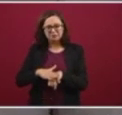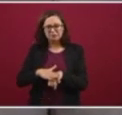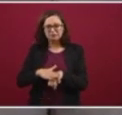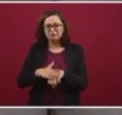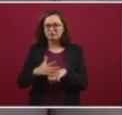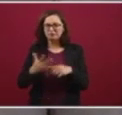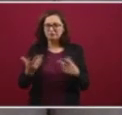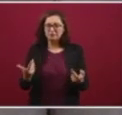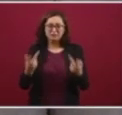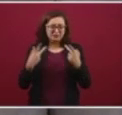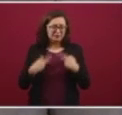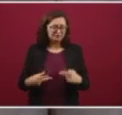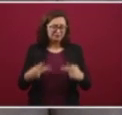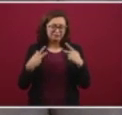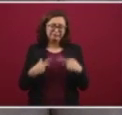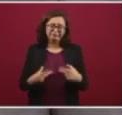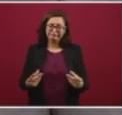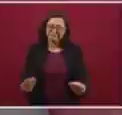muchas víctimas.